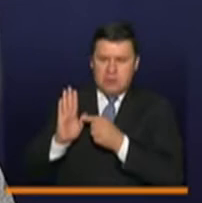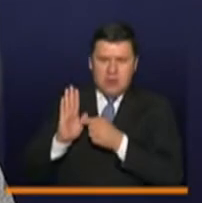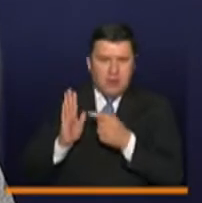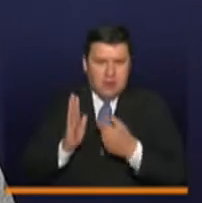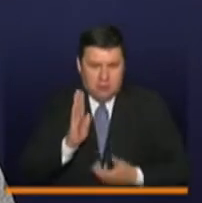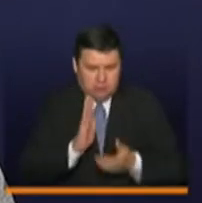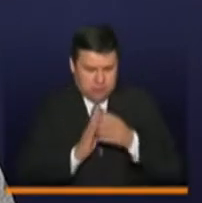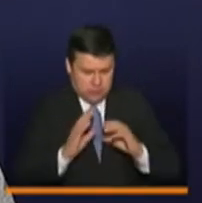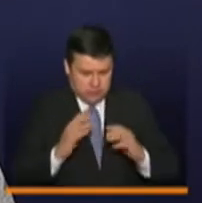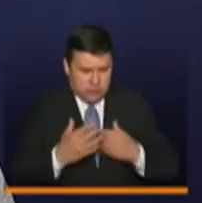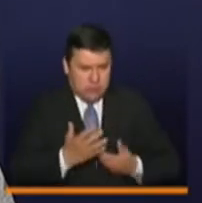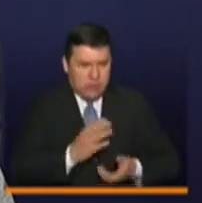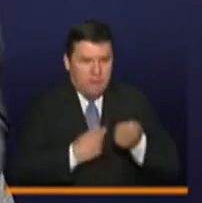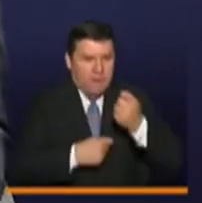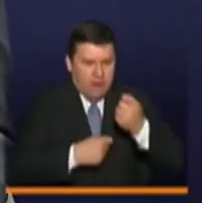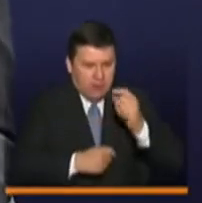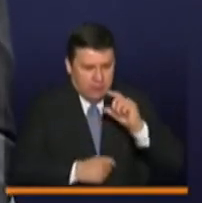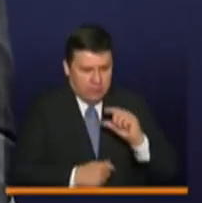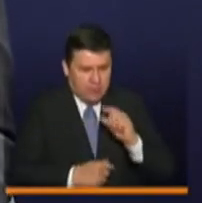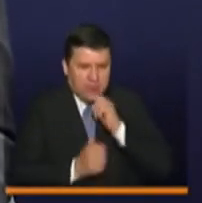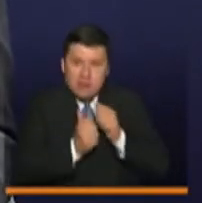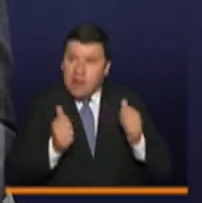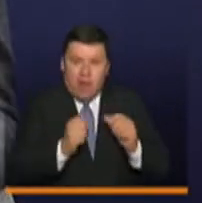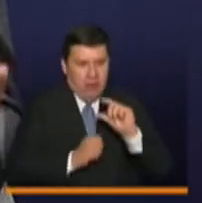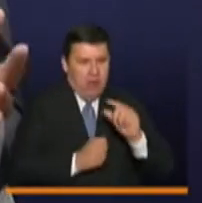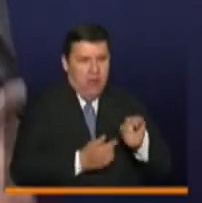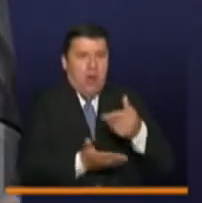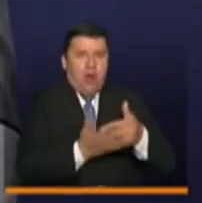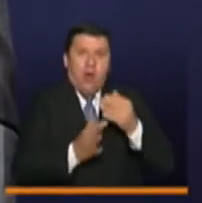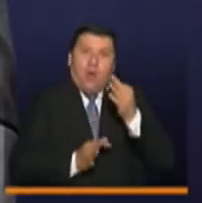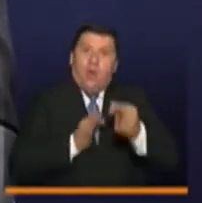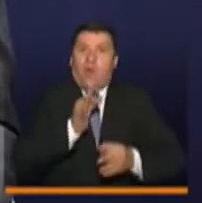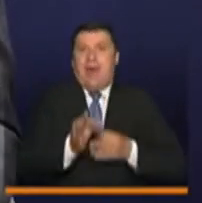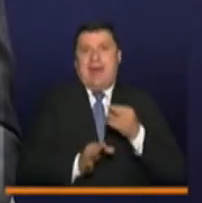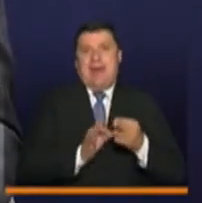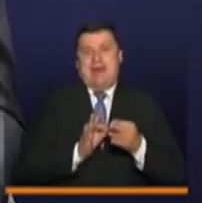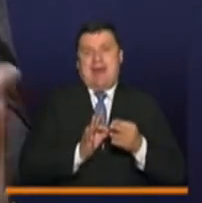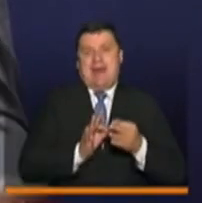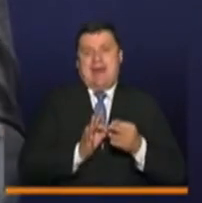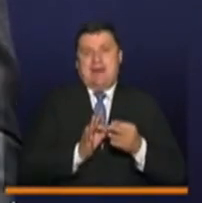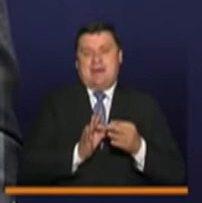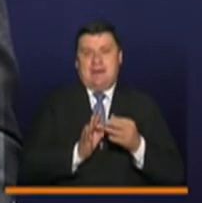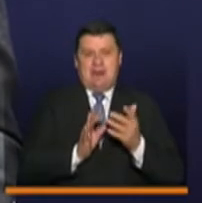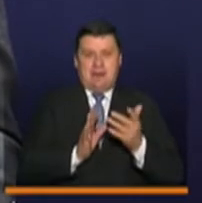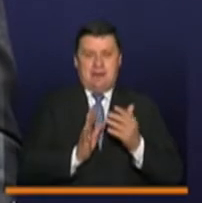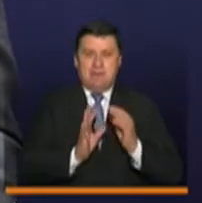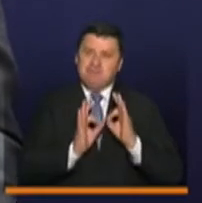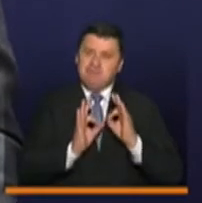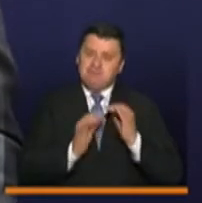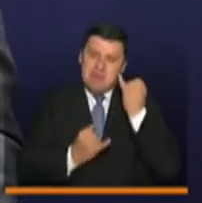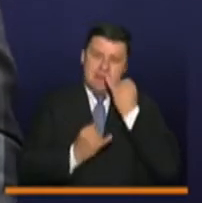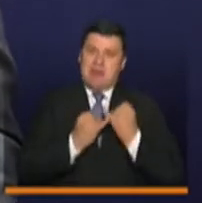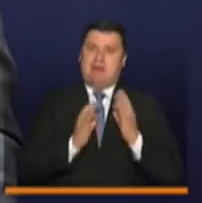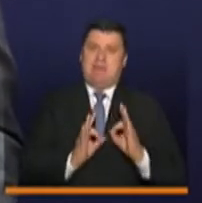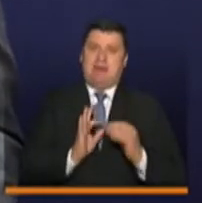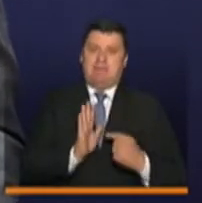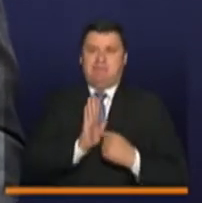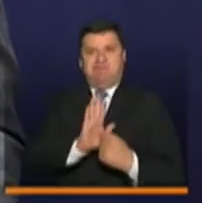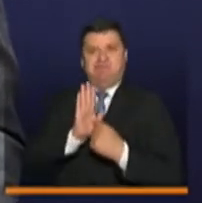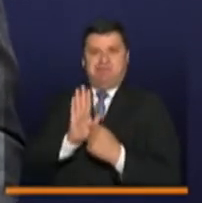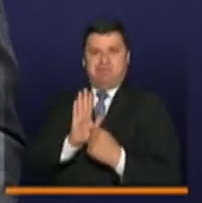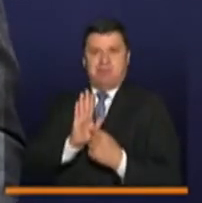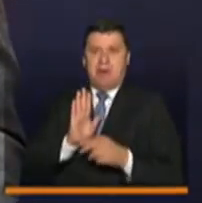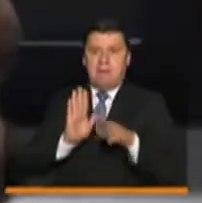de los productos a los consumidores finales, para que cuidemos la legitimidad, la credibilidad en este instrumento que